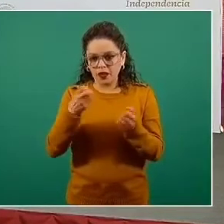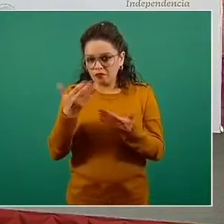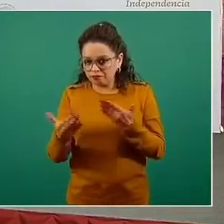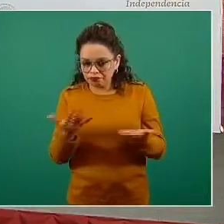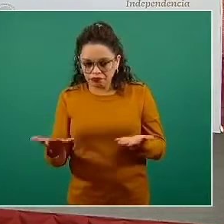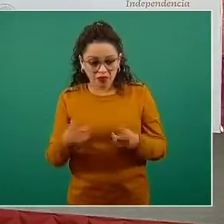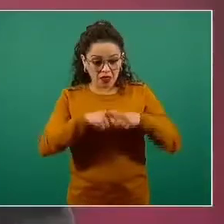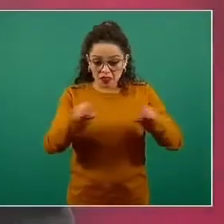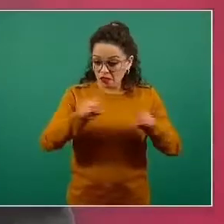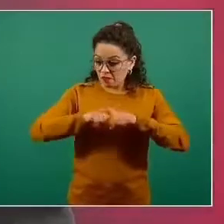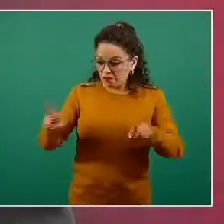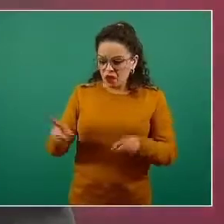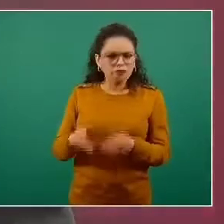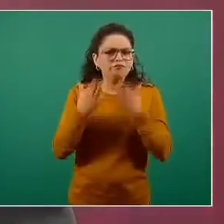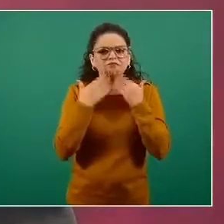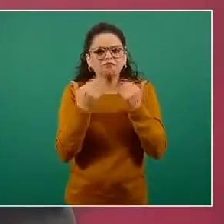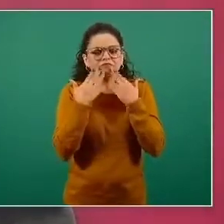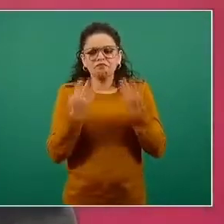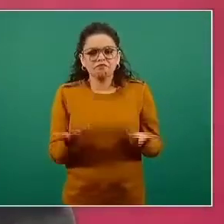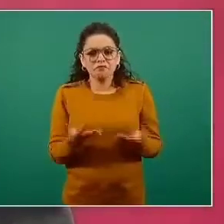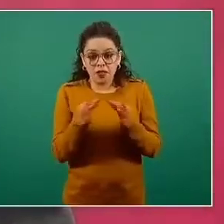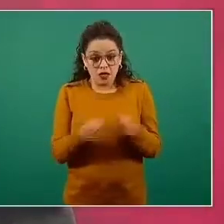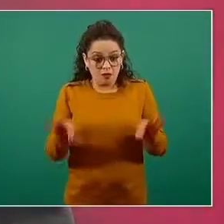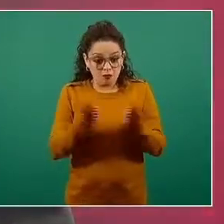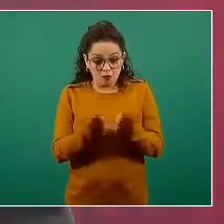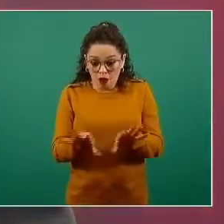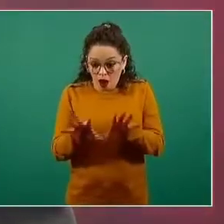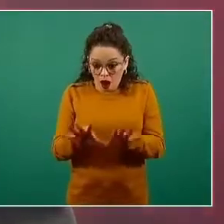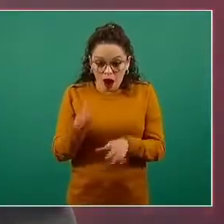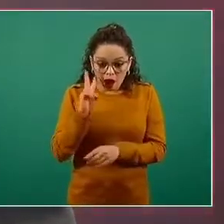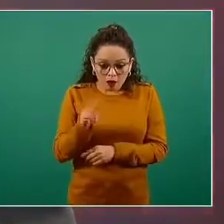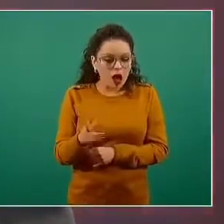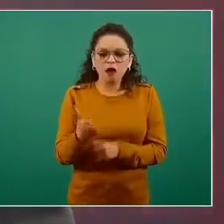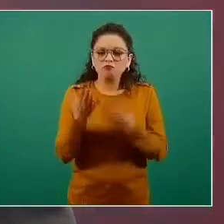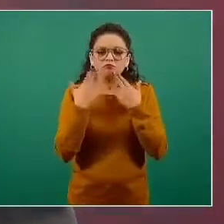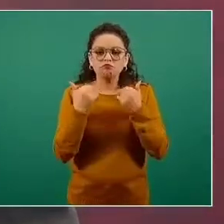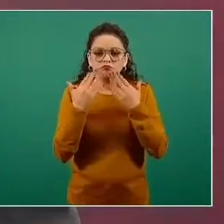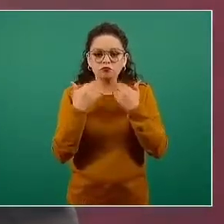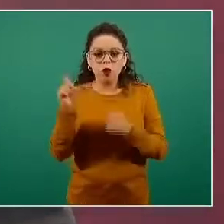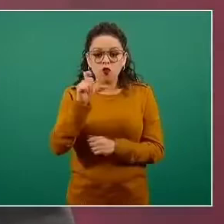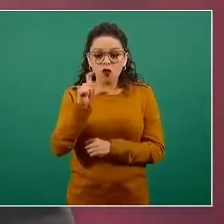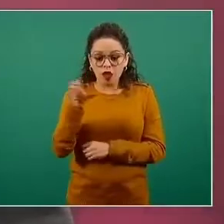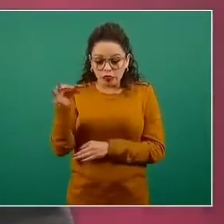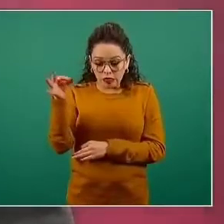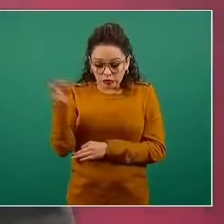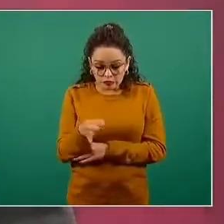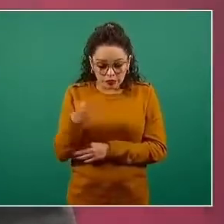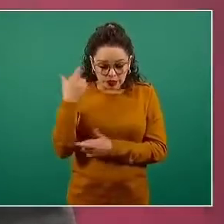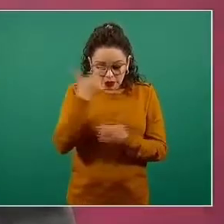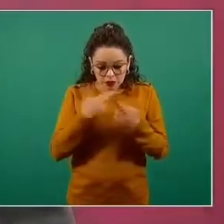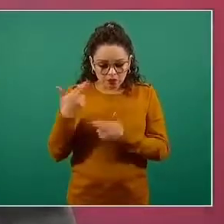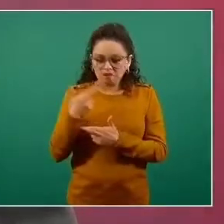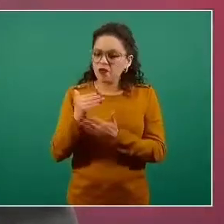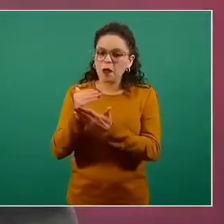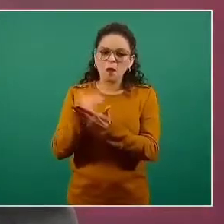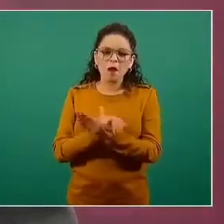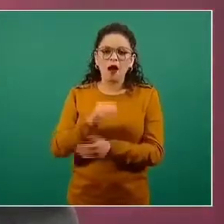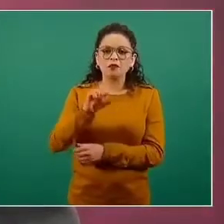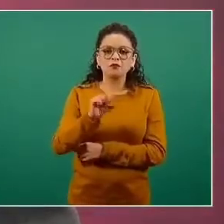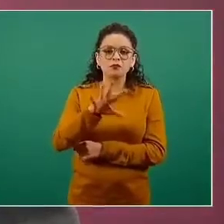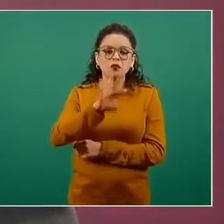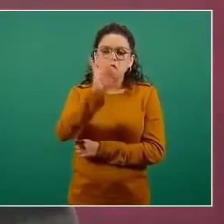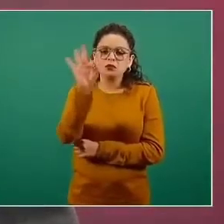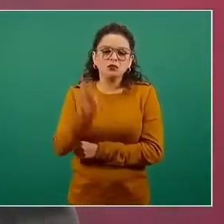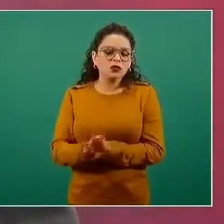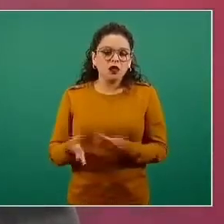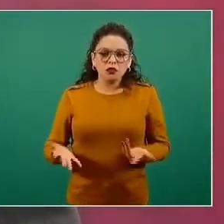una diferencia estadísticamente significativa y cuando se estima la eficacia, fue una eficacia muy baja, del 65%. Como